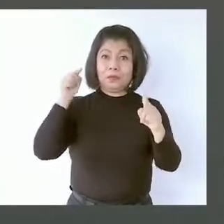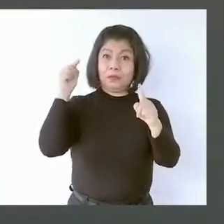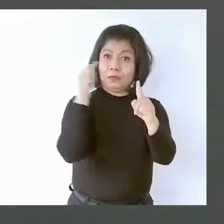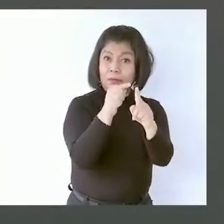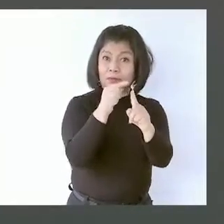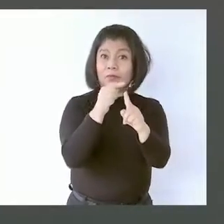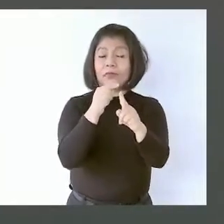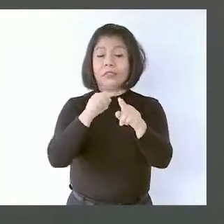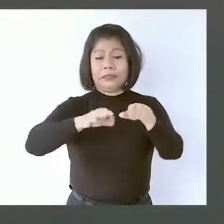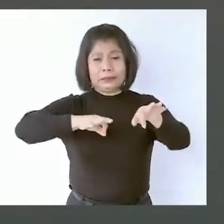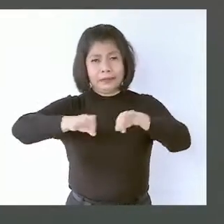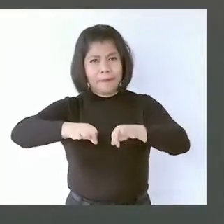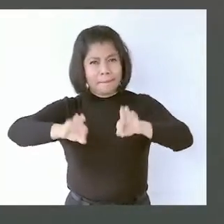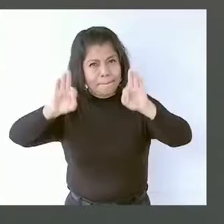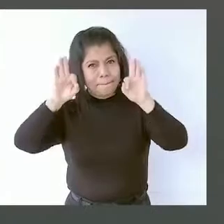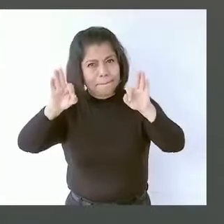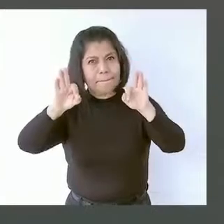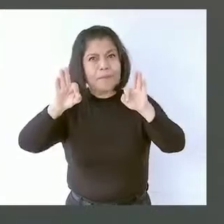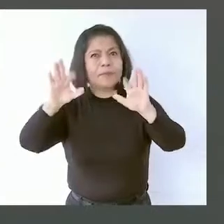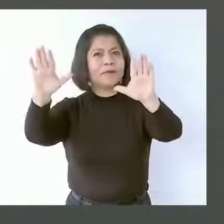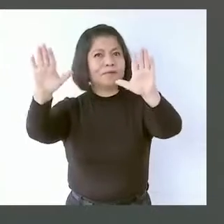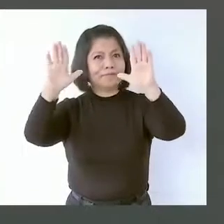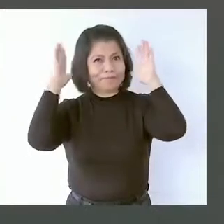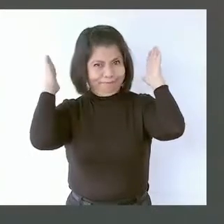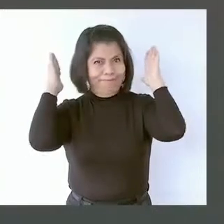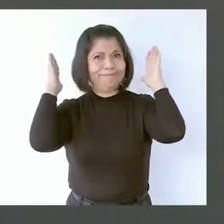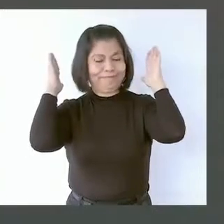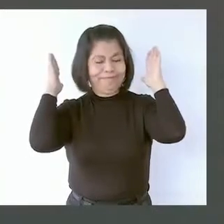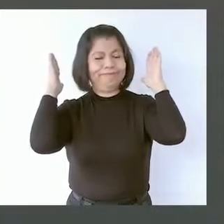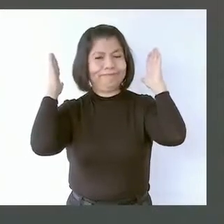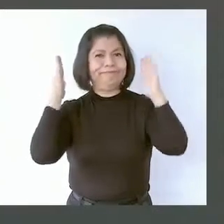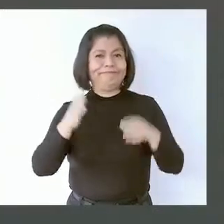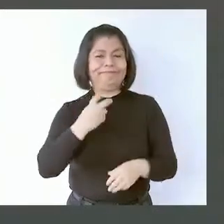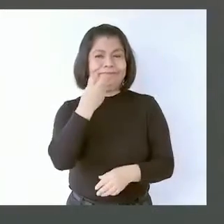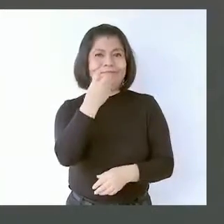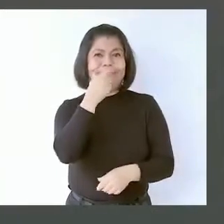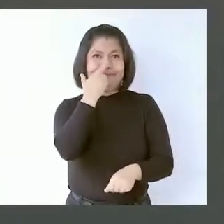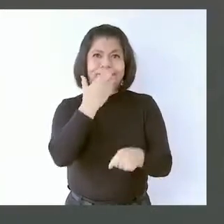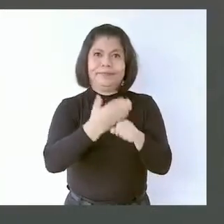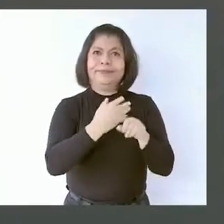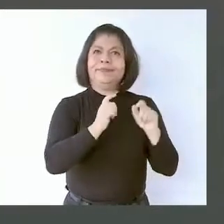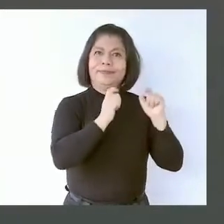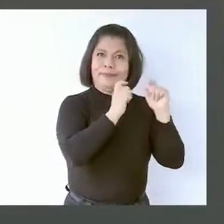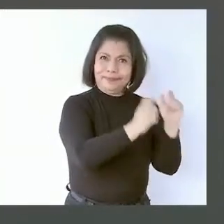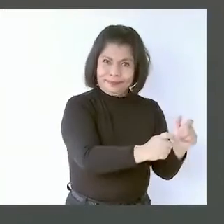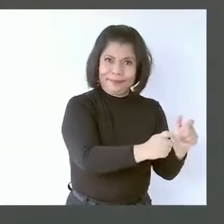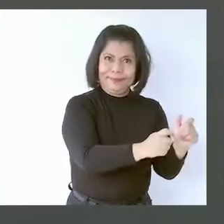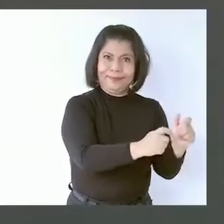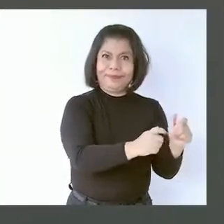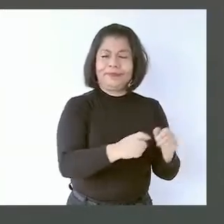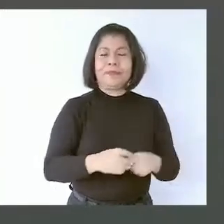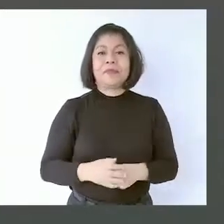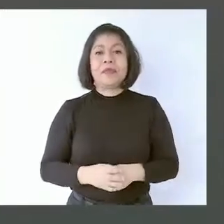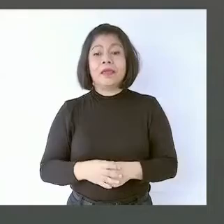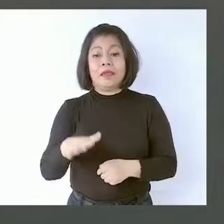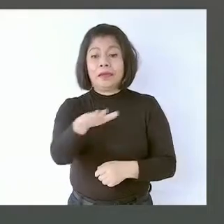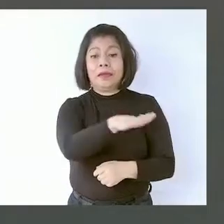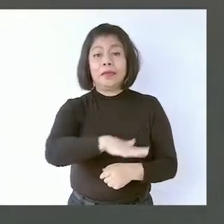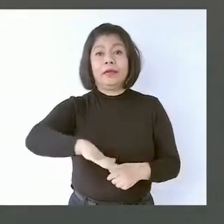Un buen trabajo y terminar pronto para no afectar la actividad